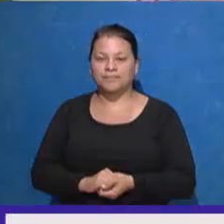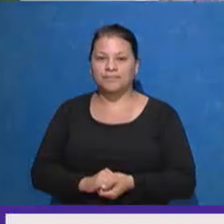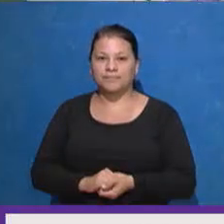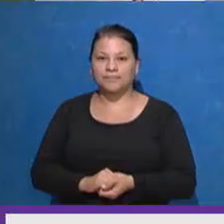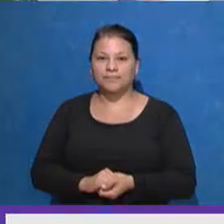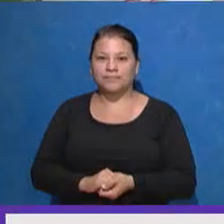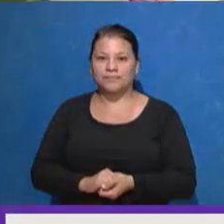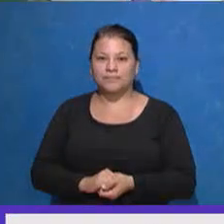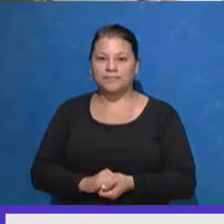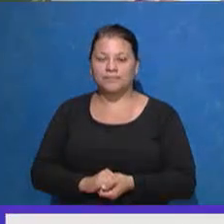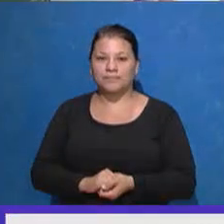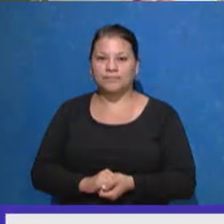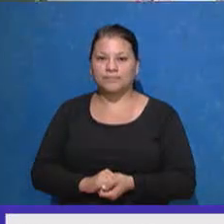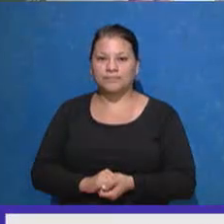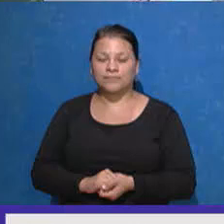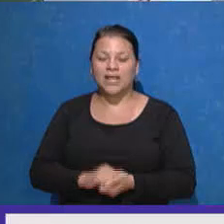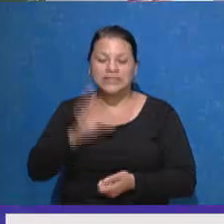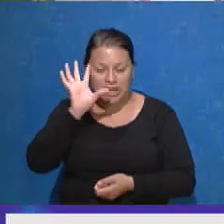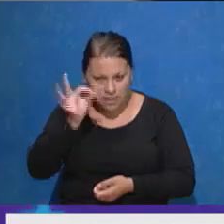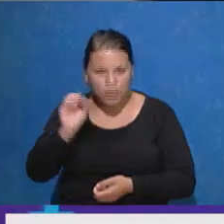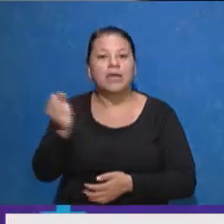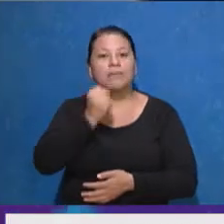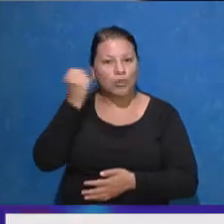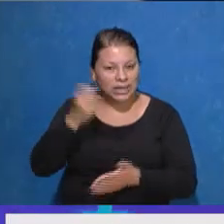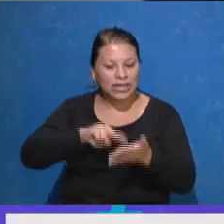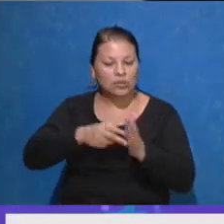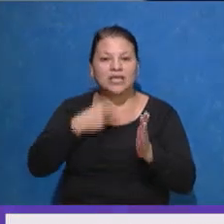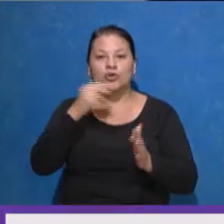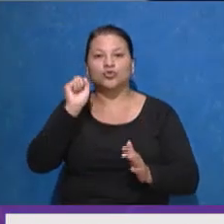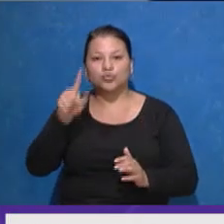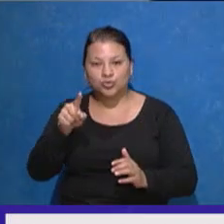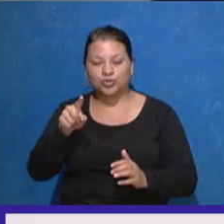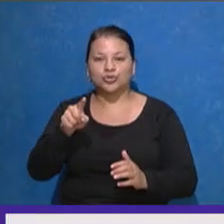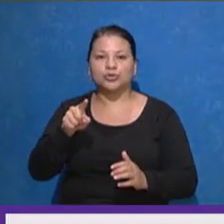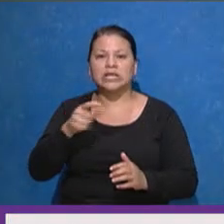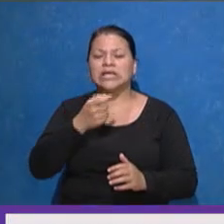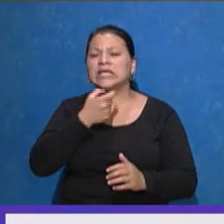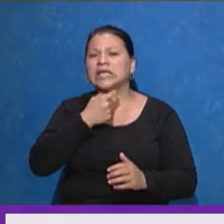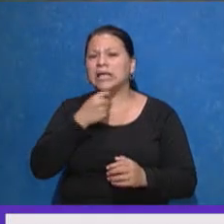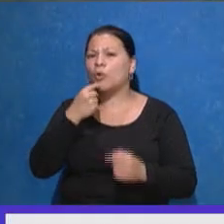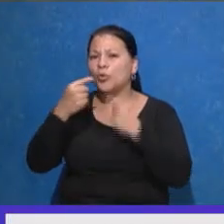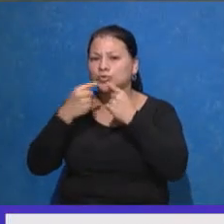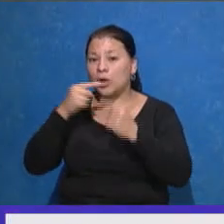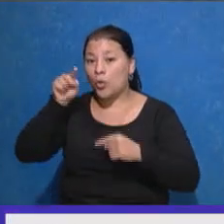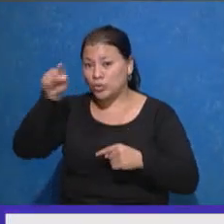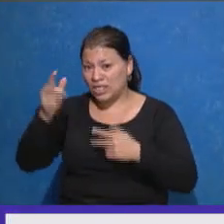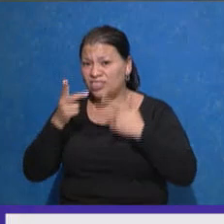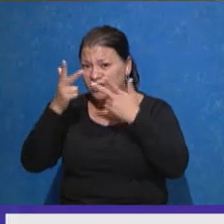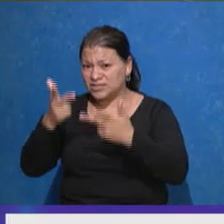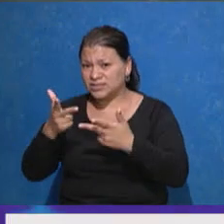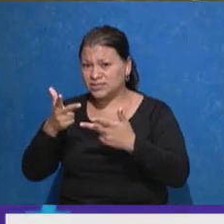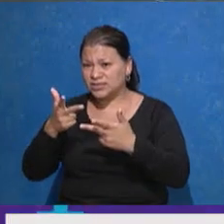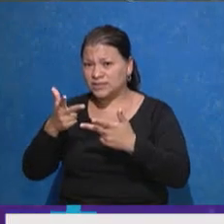ser lo más importante. Queríamos consultarle si usted desmiente totalmente